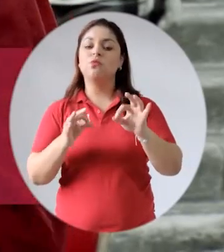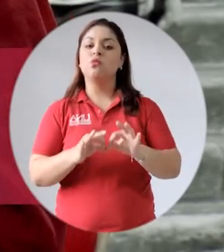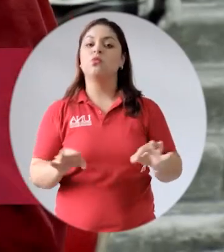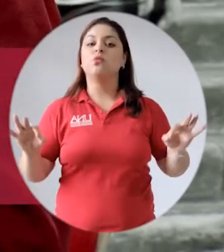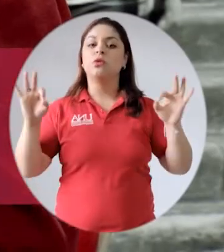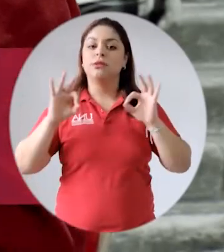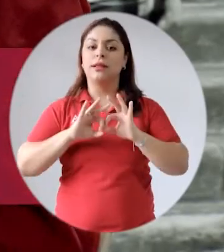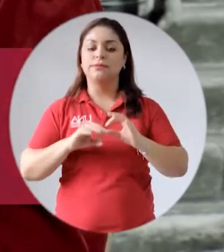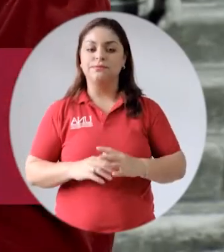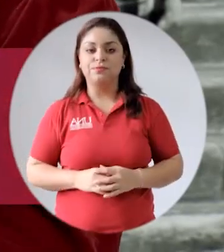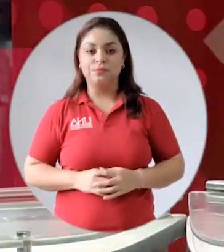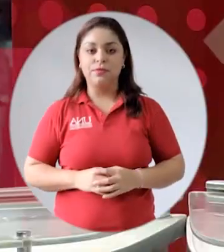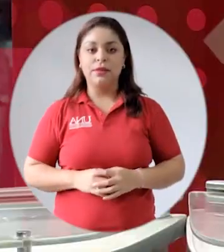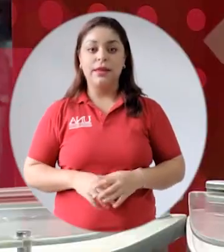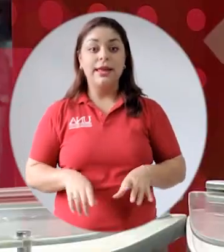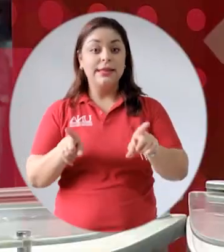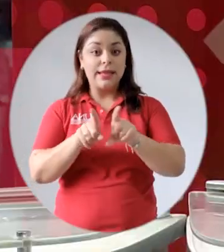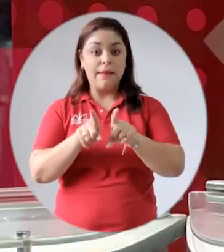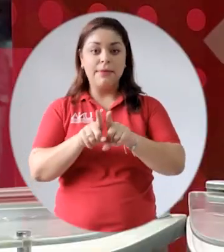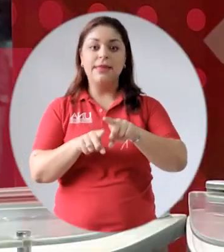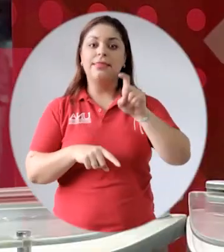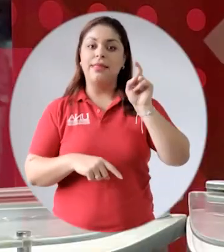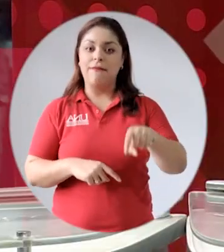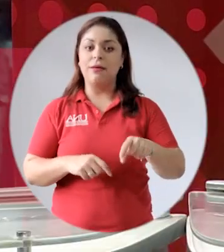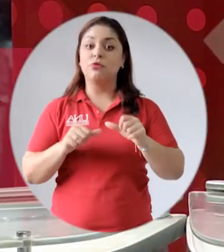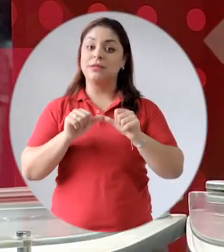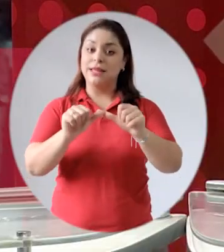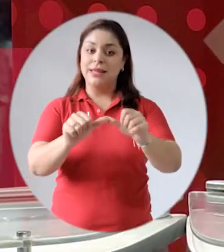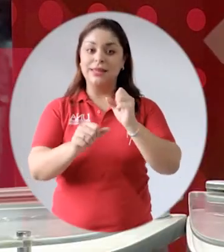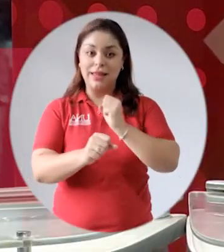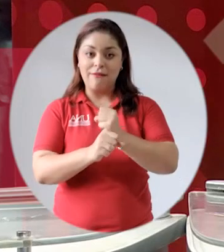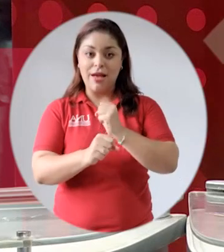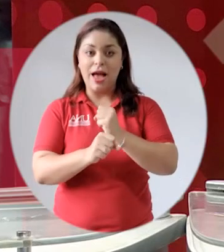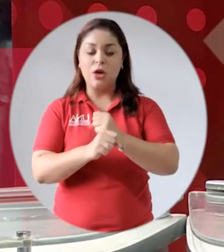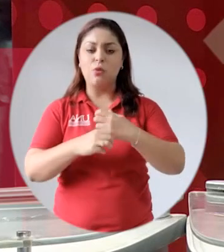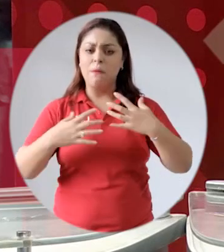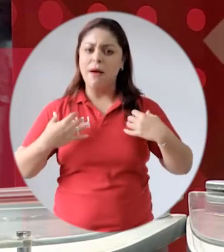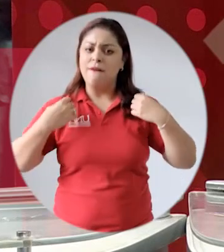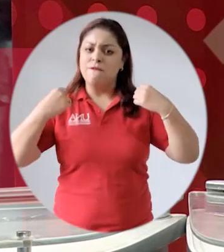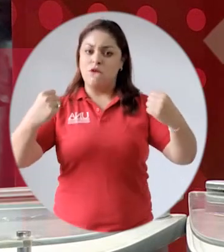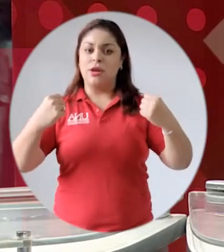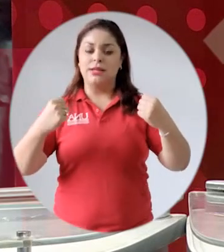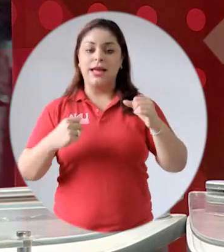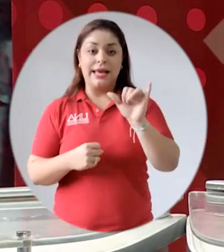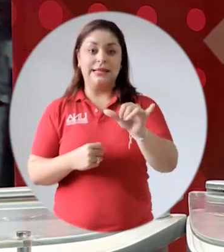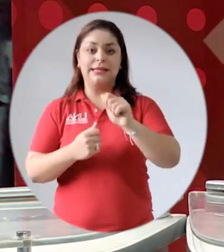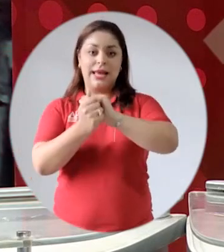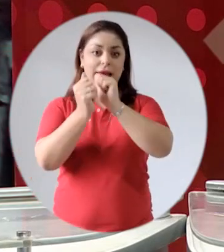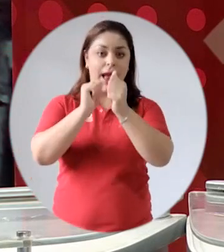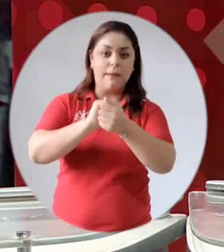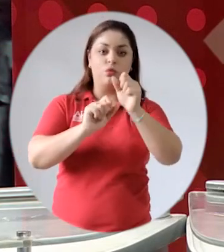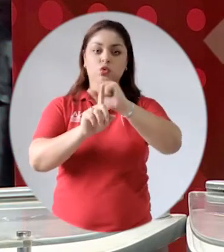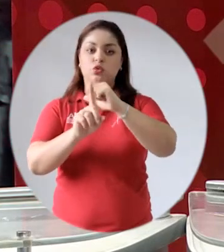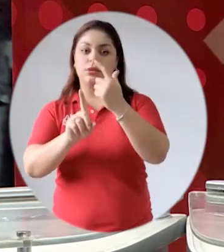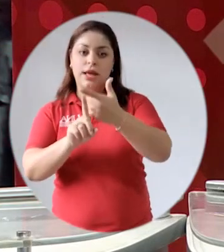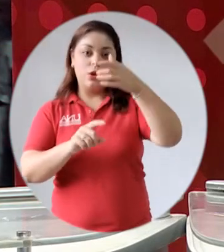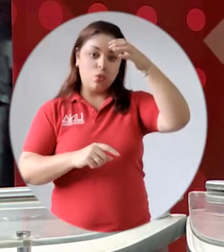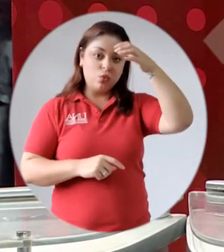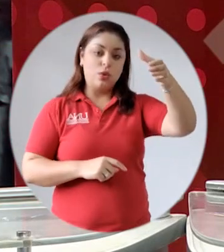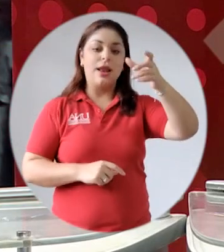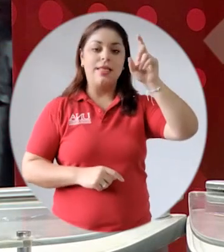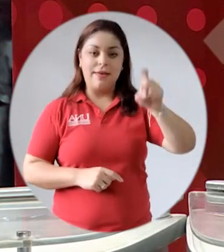brechas no se van a reducir solas, ¿verdad? Necesitamos política pública, necesitamos monitoreo, necesitamos, y